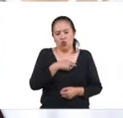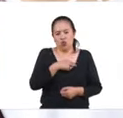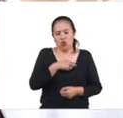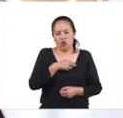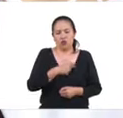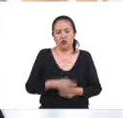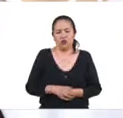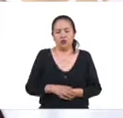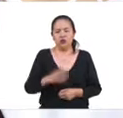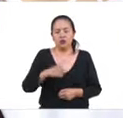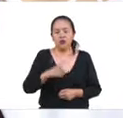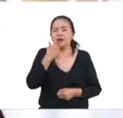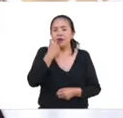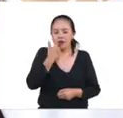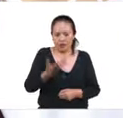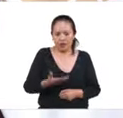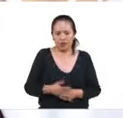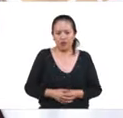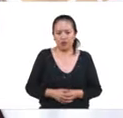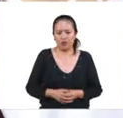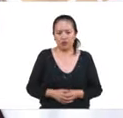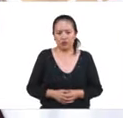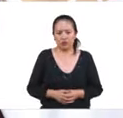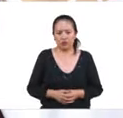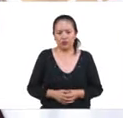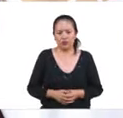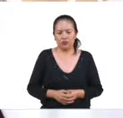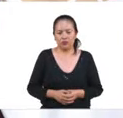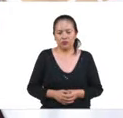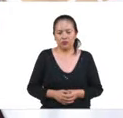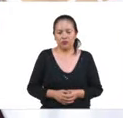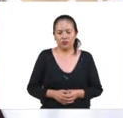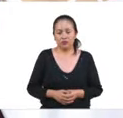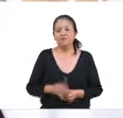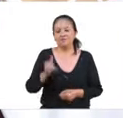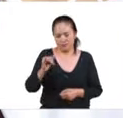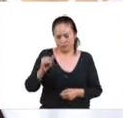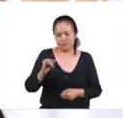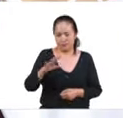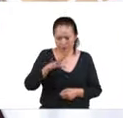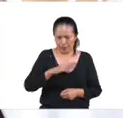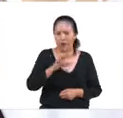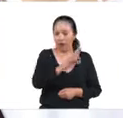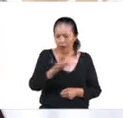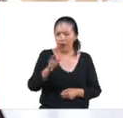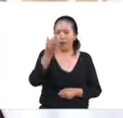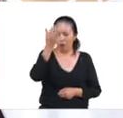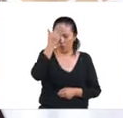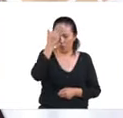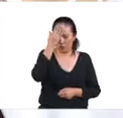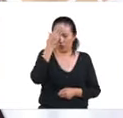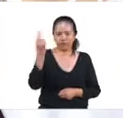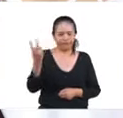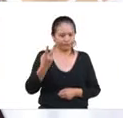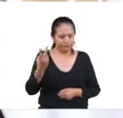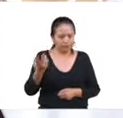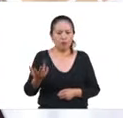cerrazón, ni mucho menos, al contrario. Lo que decimos es, hay que reconocer ambos, pero